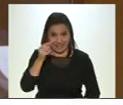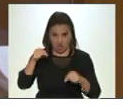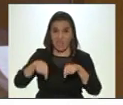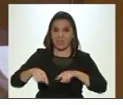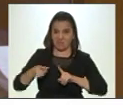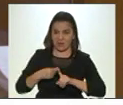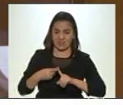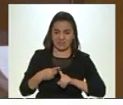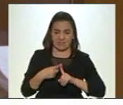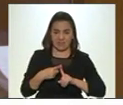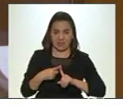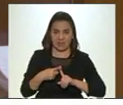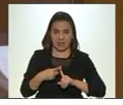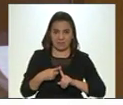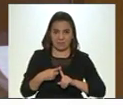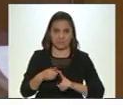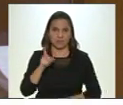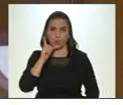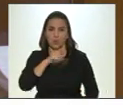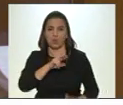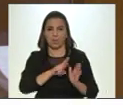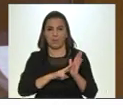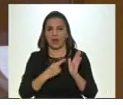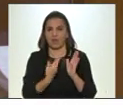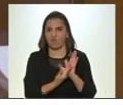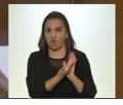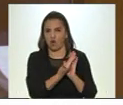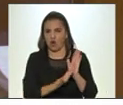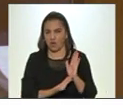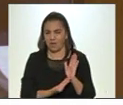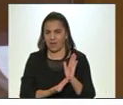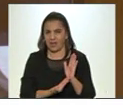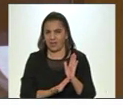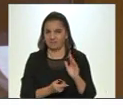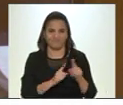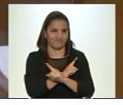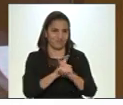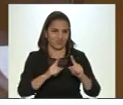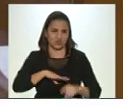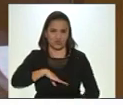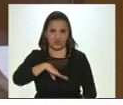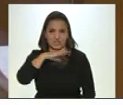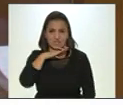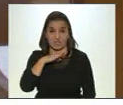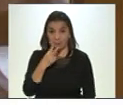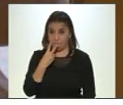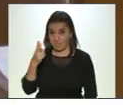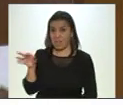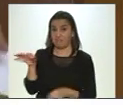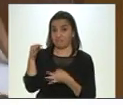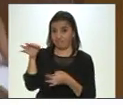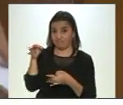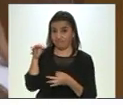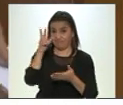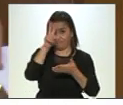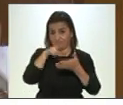presentes, la última reforma han sido absolutamente insuficientes. Mire la